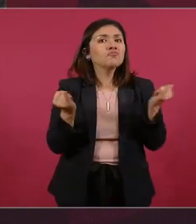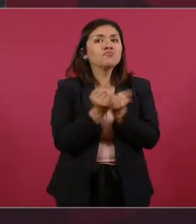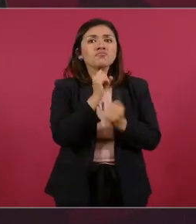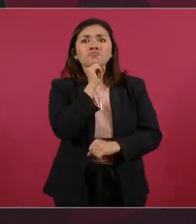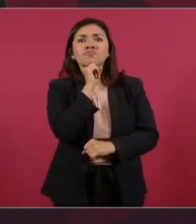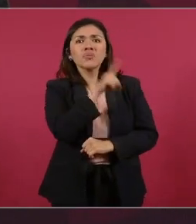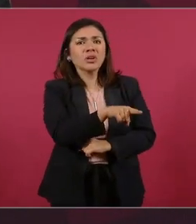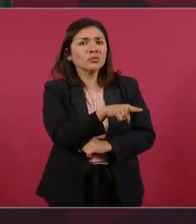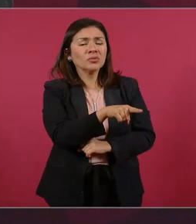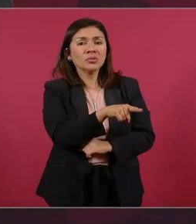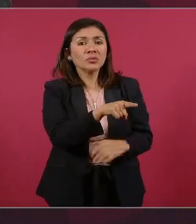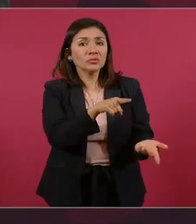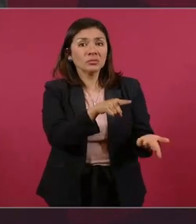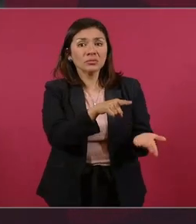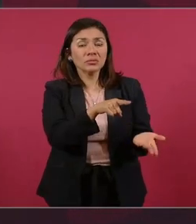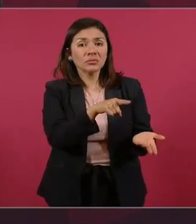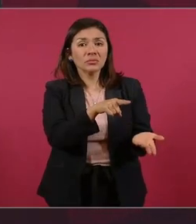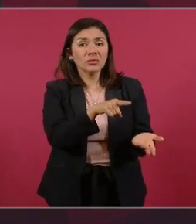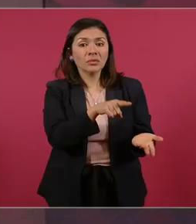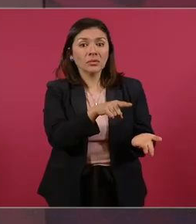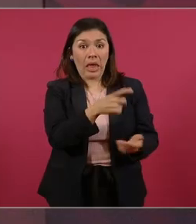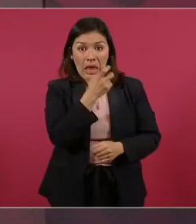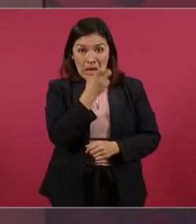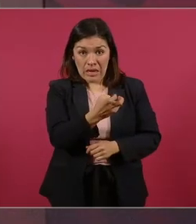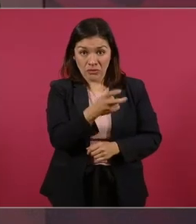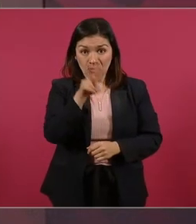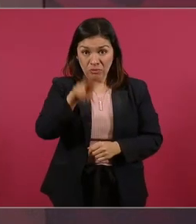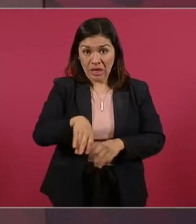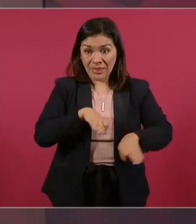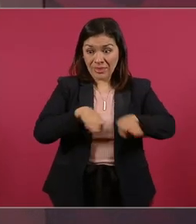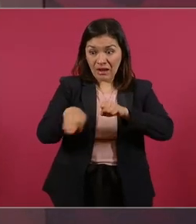Esto no tiene que ver con el periodismo